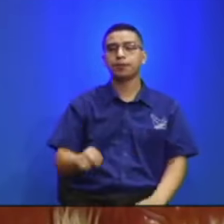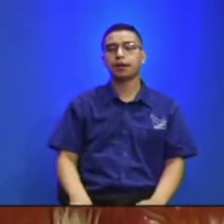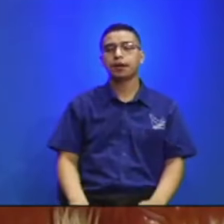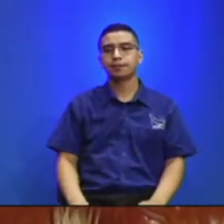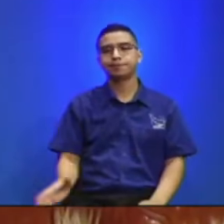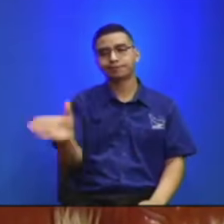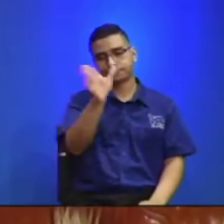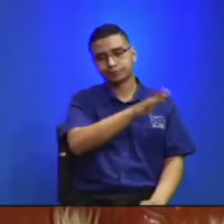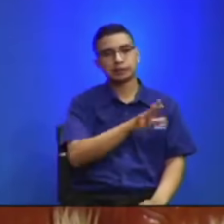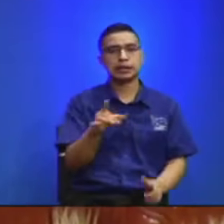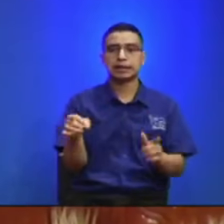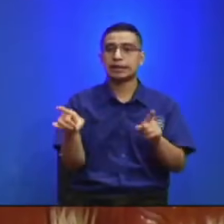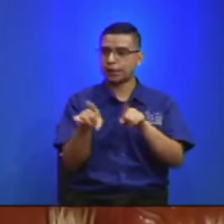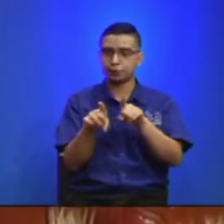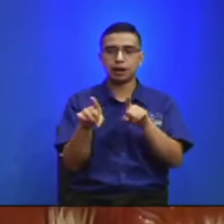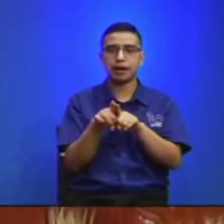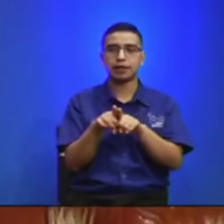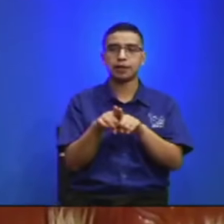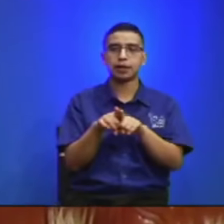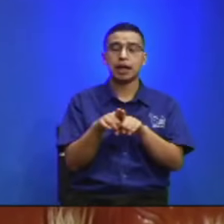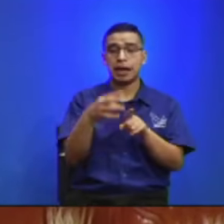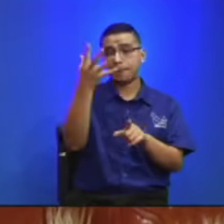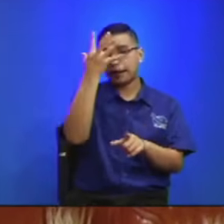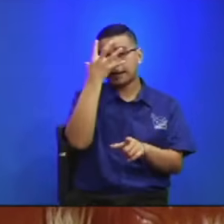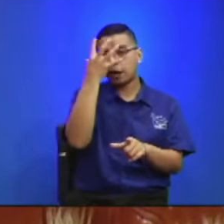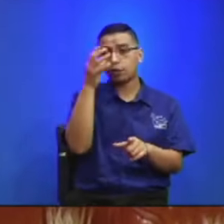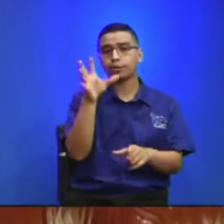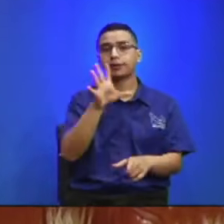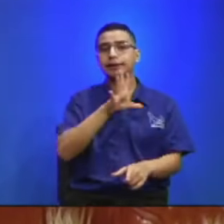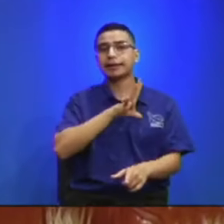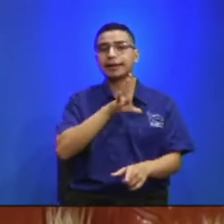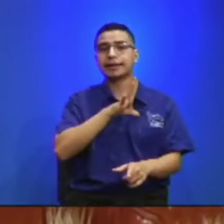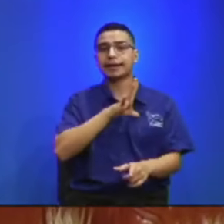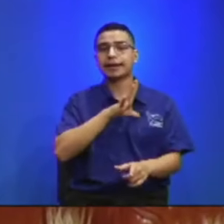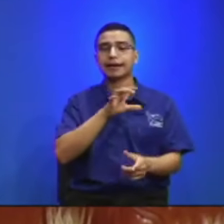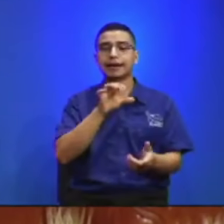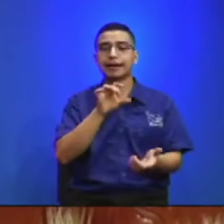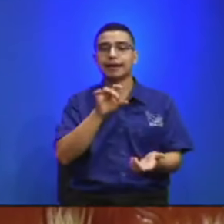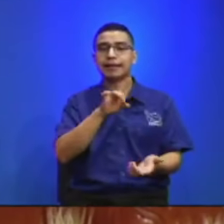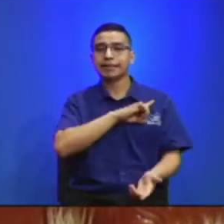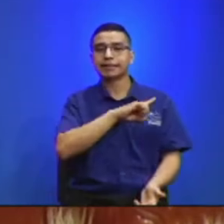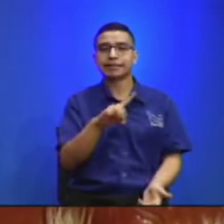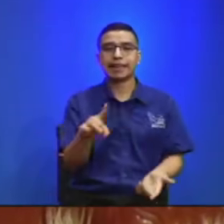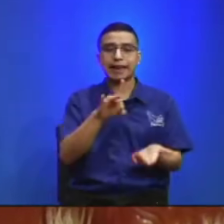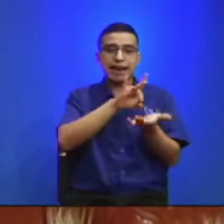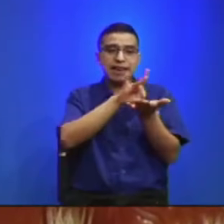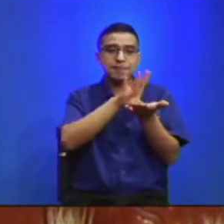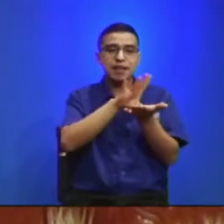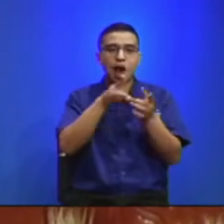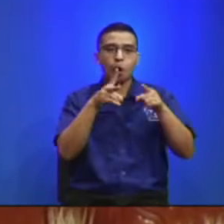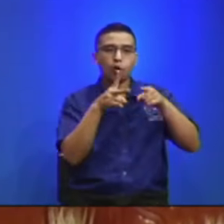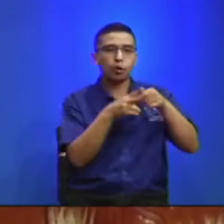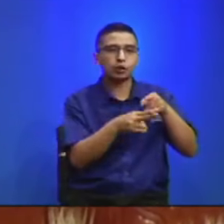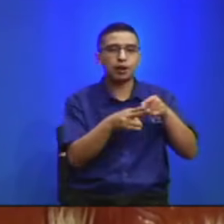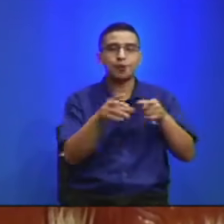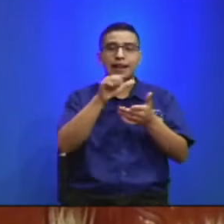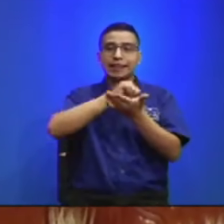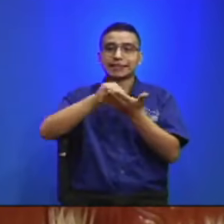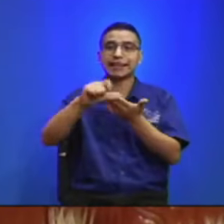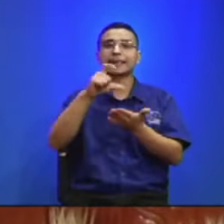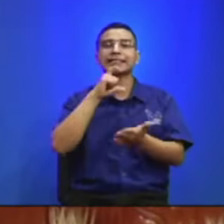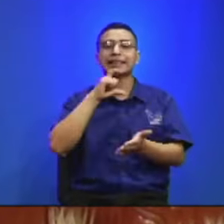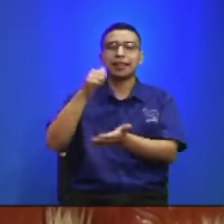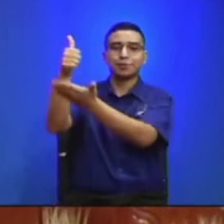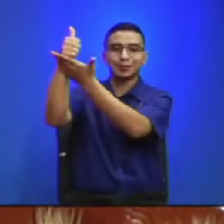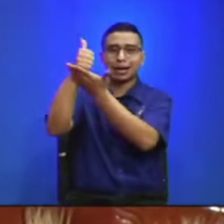cortados extirpados quitados y la santa cena nos ayuda